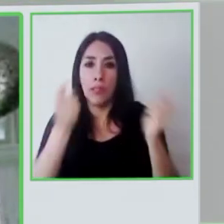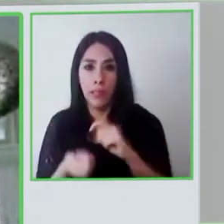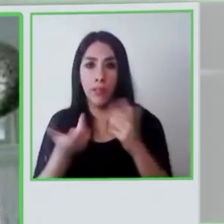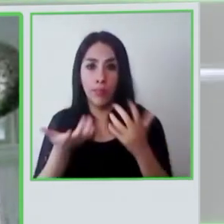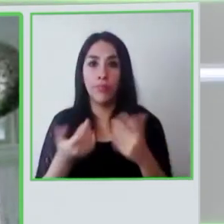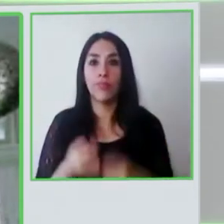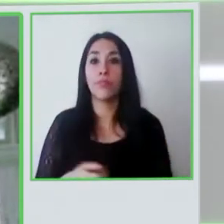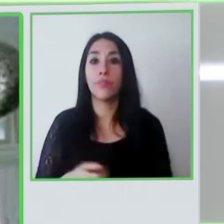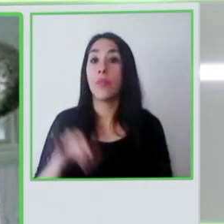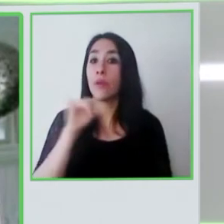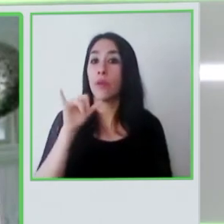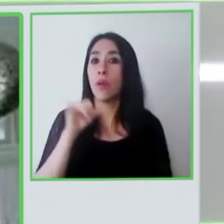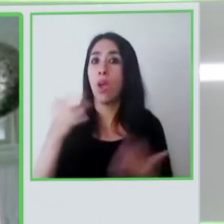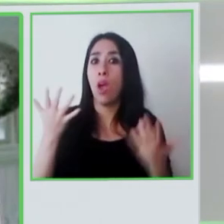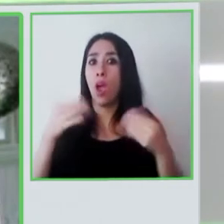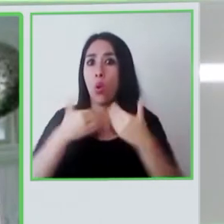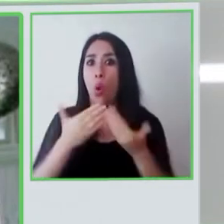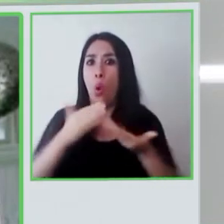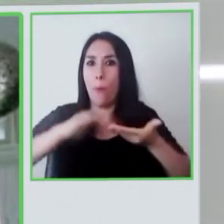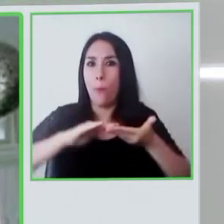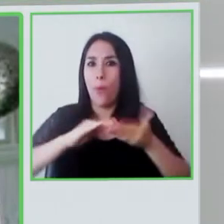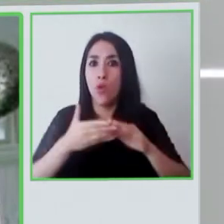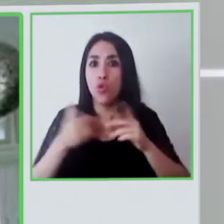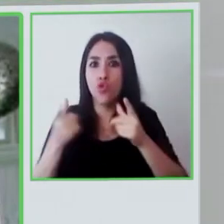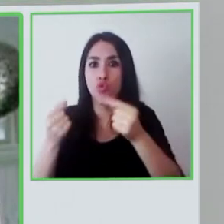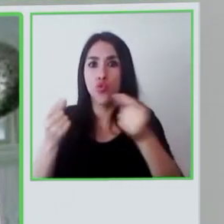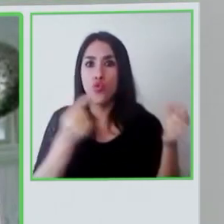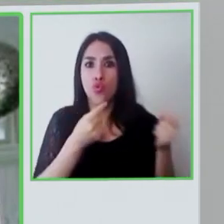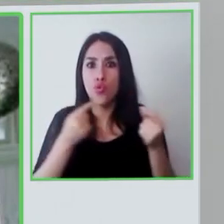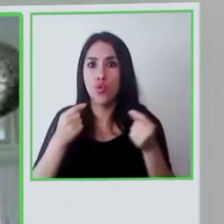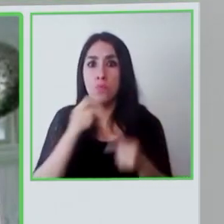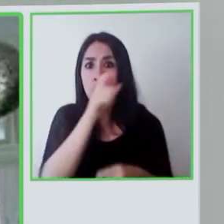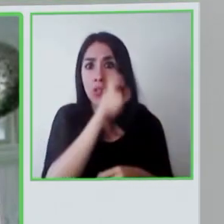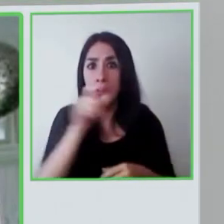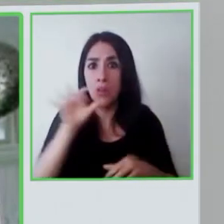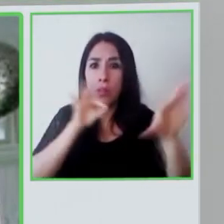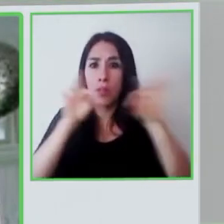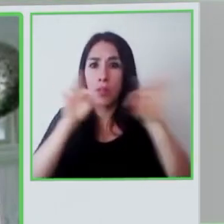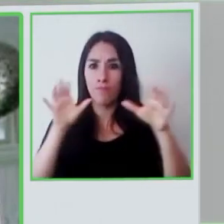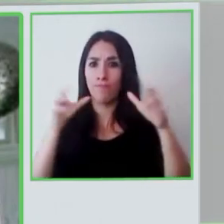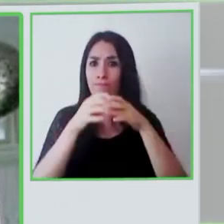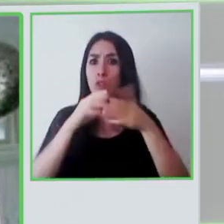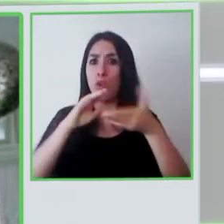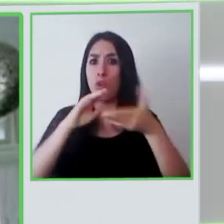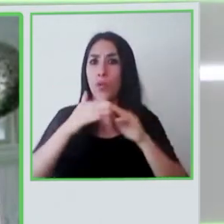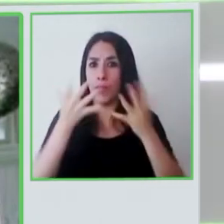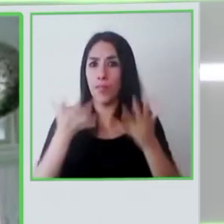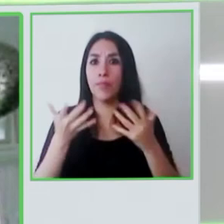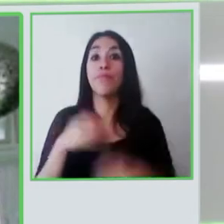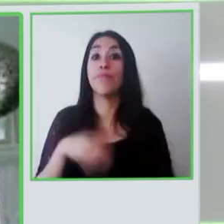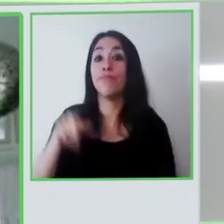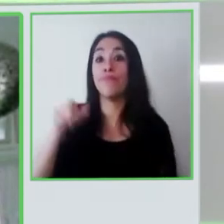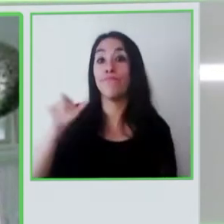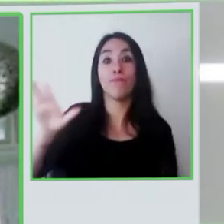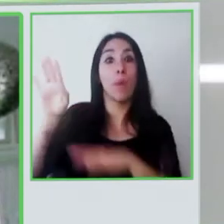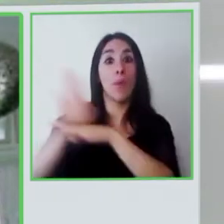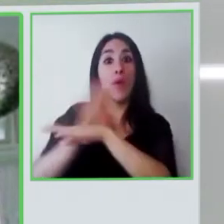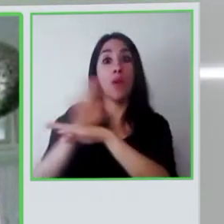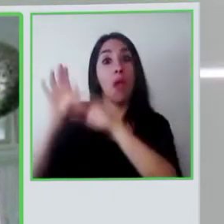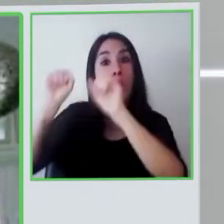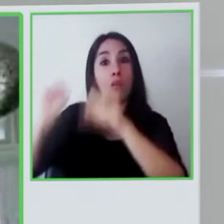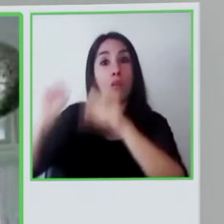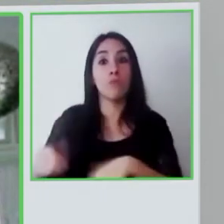con crear formas fáciles para que nuestros aliados nos apoyen en nuestra búsqueda de ser